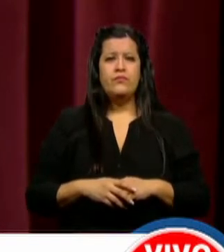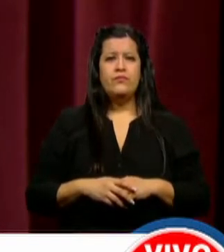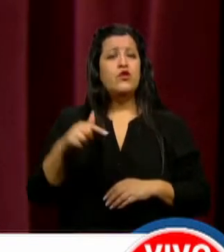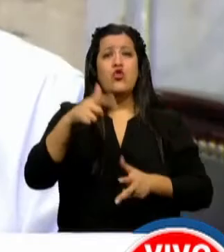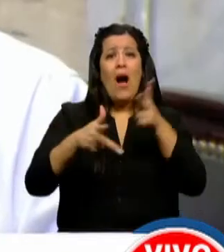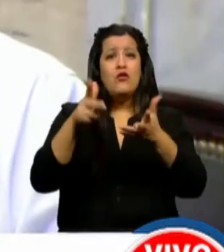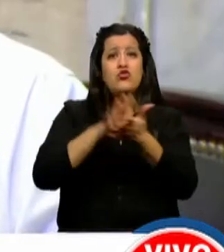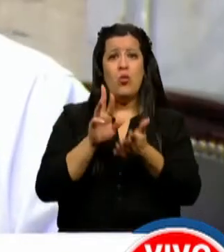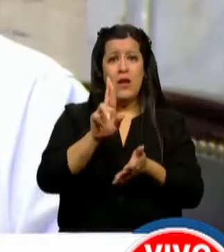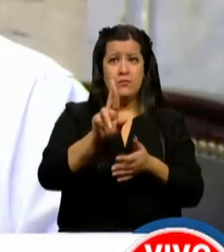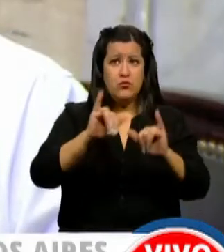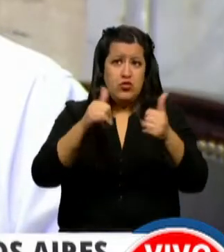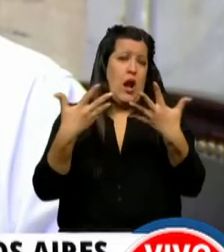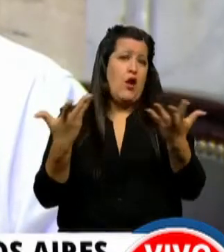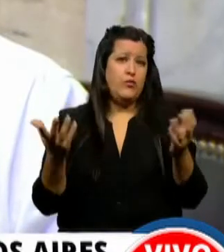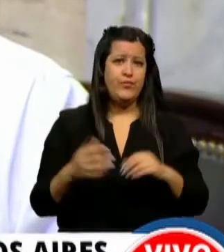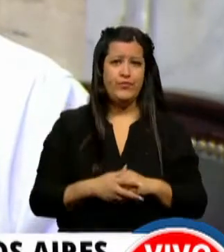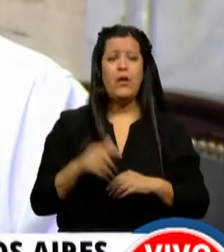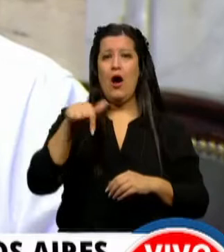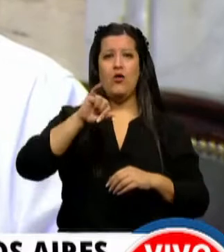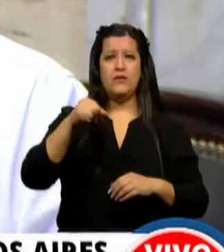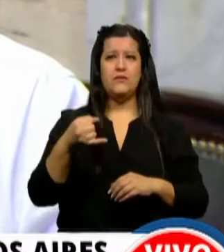¿Voy a hablar de la cuestión de privilegio, claro? Ahora sí.